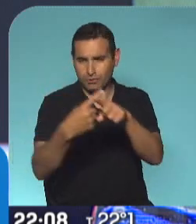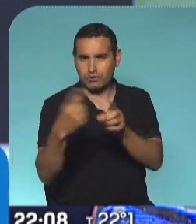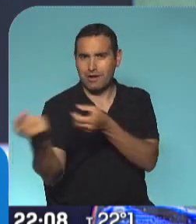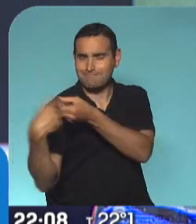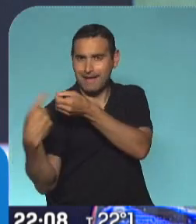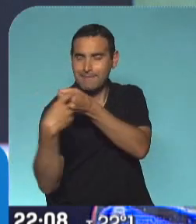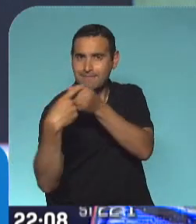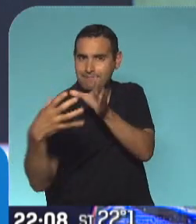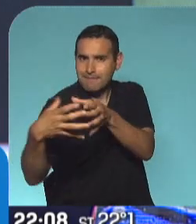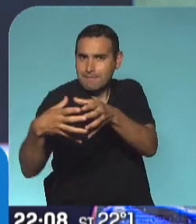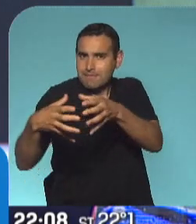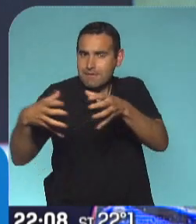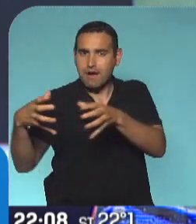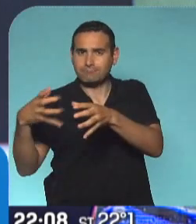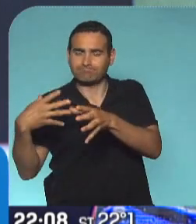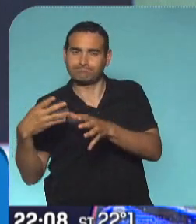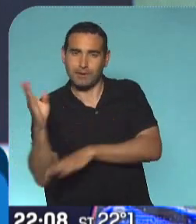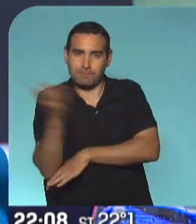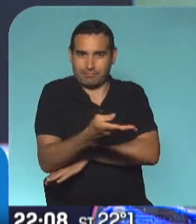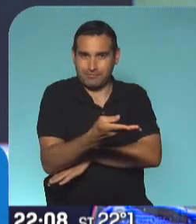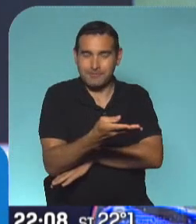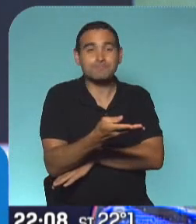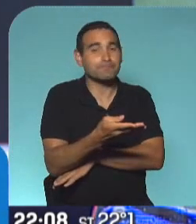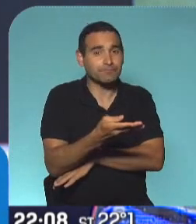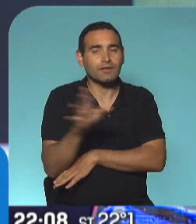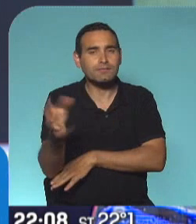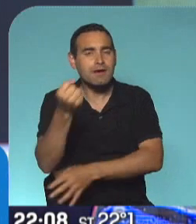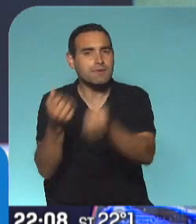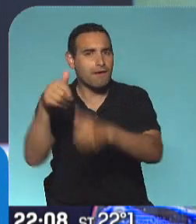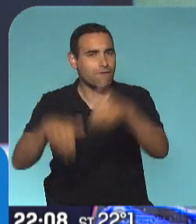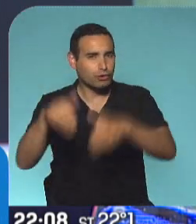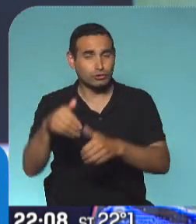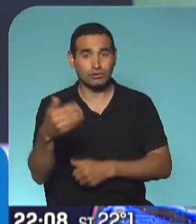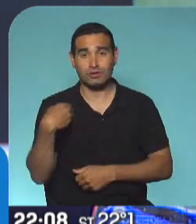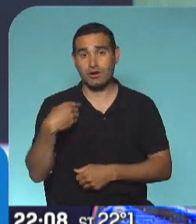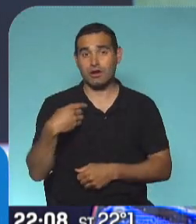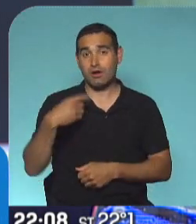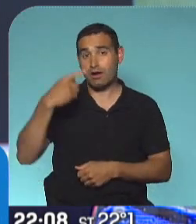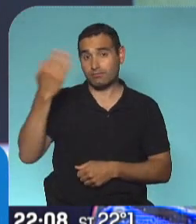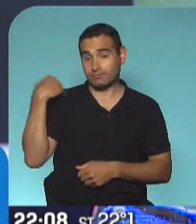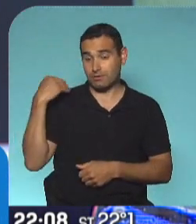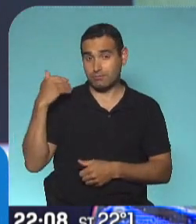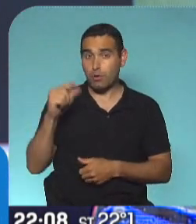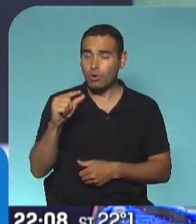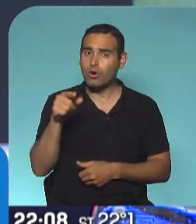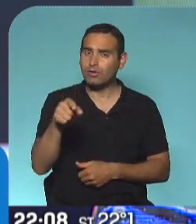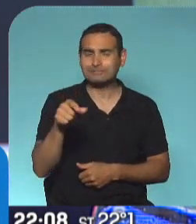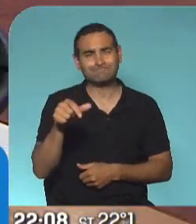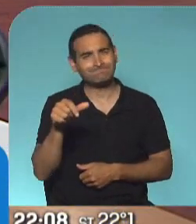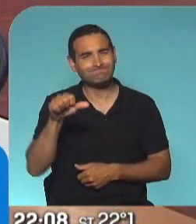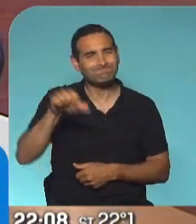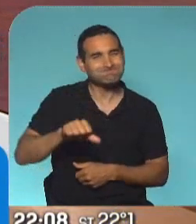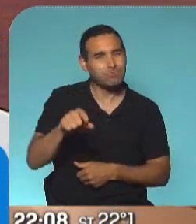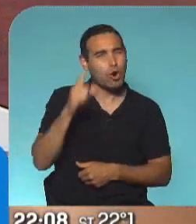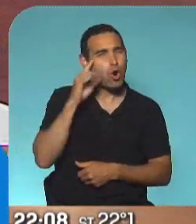y con eso salió a la conquista de unos votantes que en el último momento yo creo que fueron muy desafortunadas